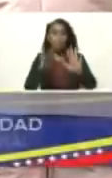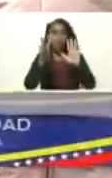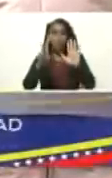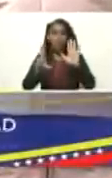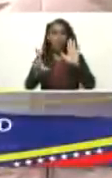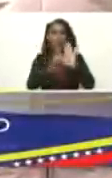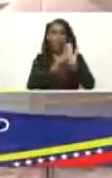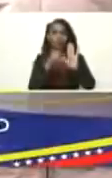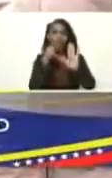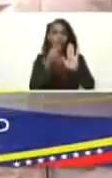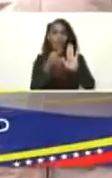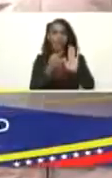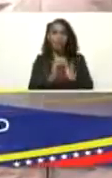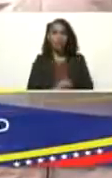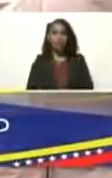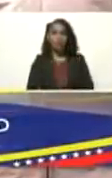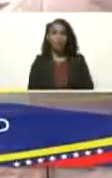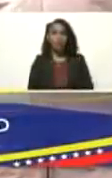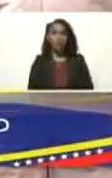ley dice: